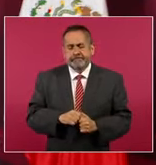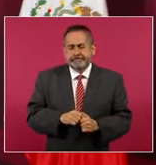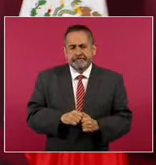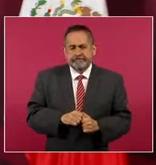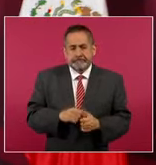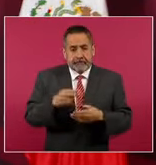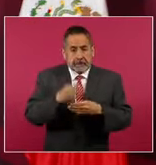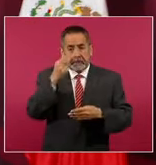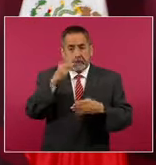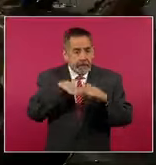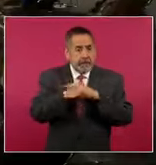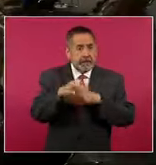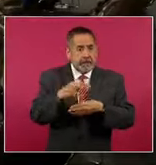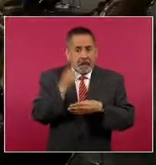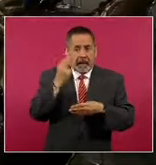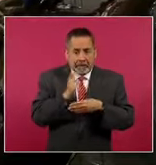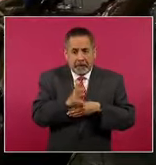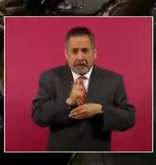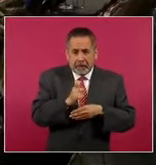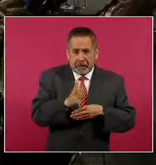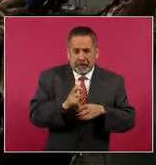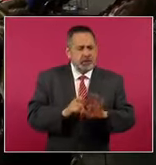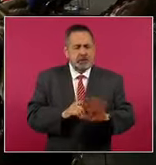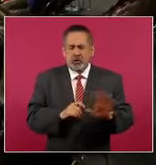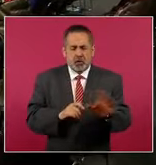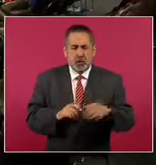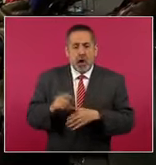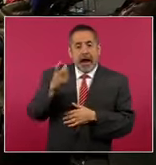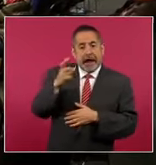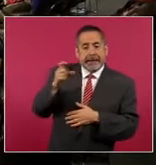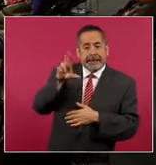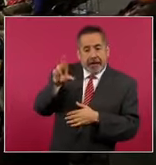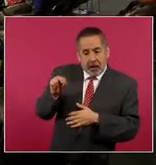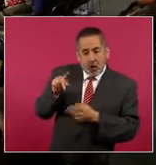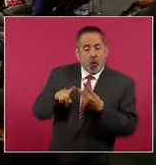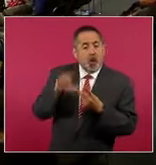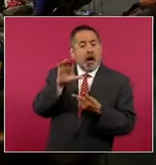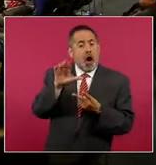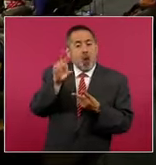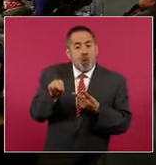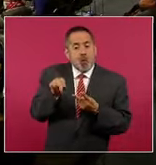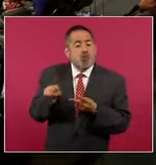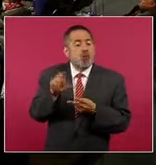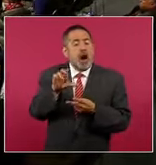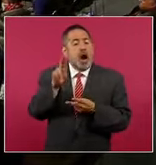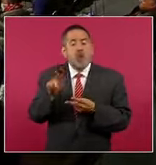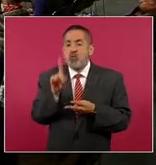entre otras cosas, porque Quintana Roo y Cancún en especial